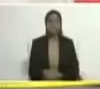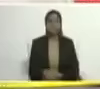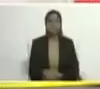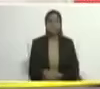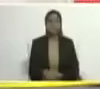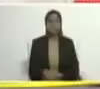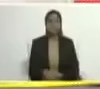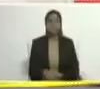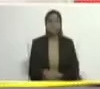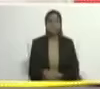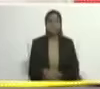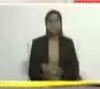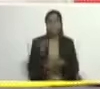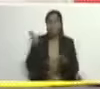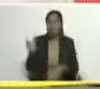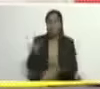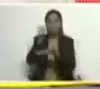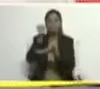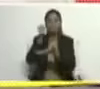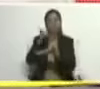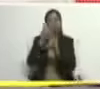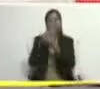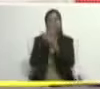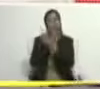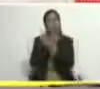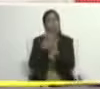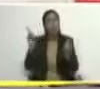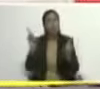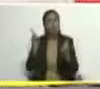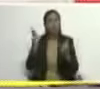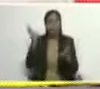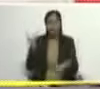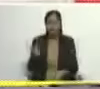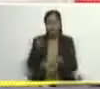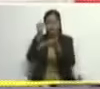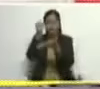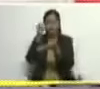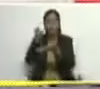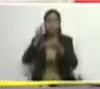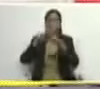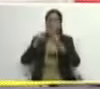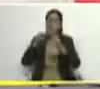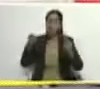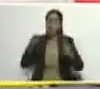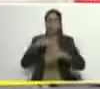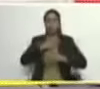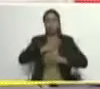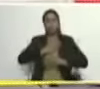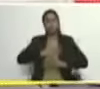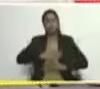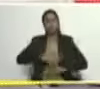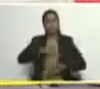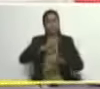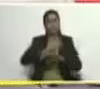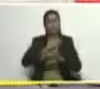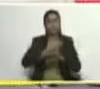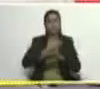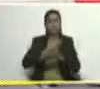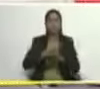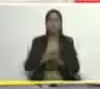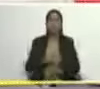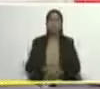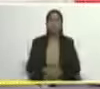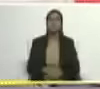en el rescate de su democracia, en la construcción de su paz interna, de su estabilidad, no es